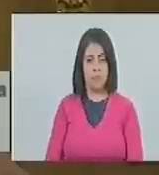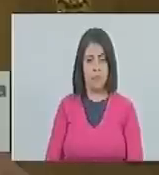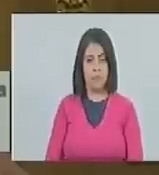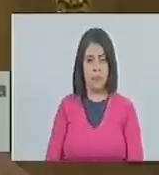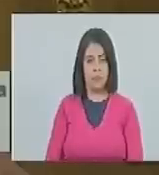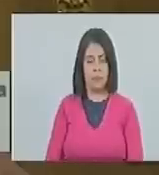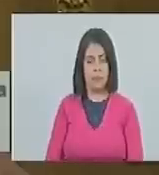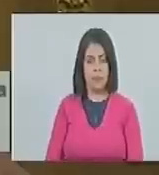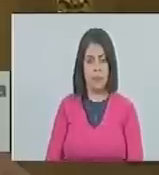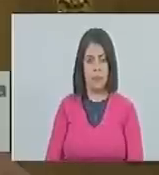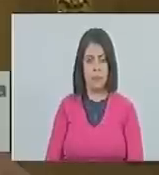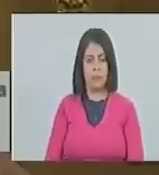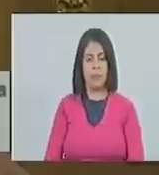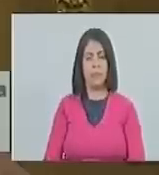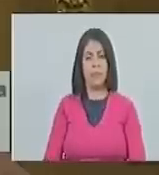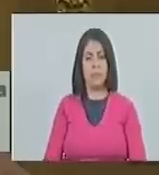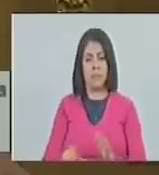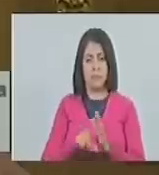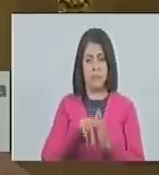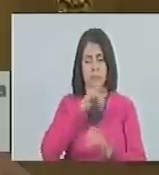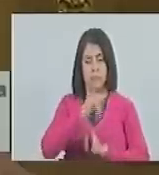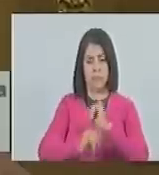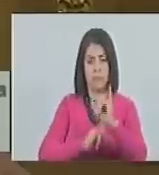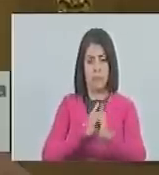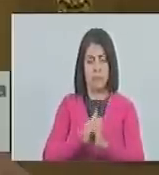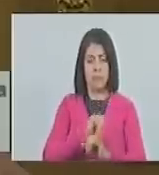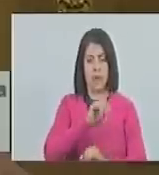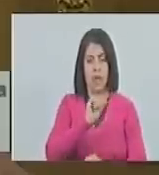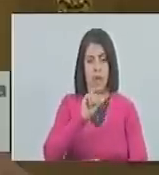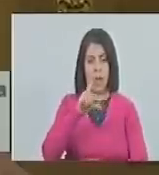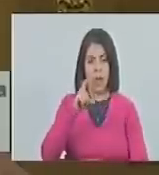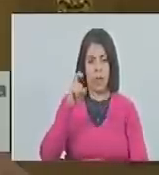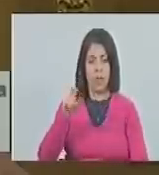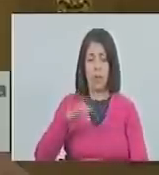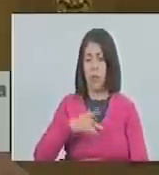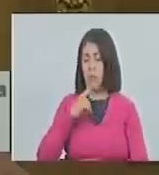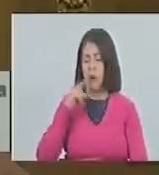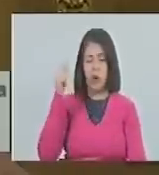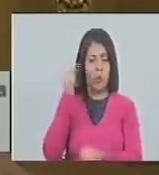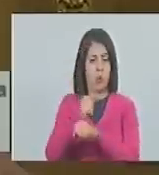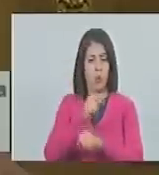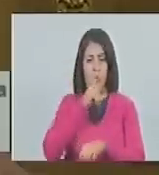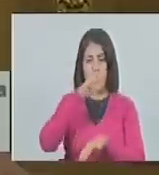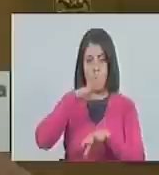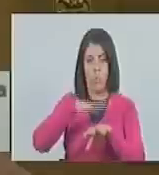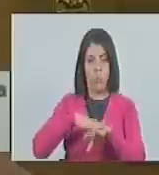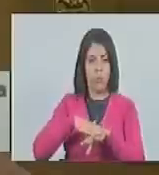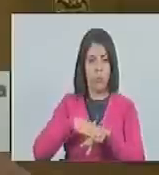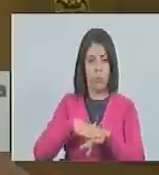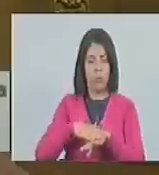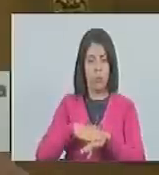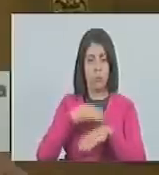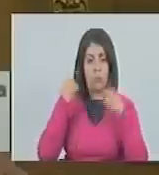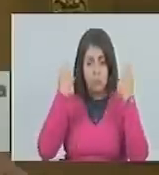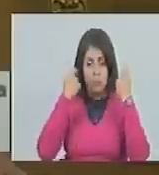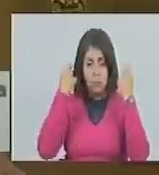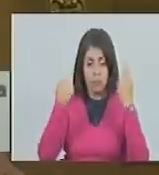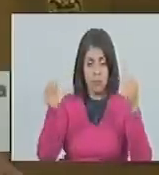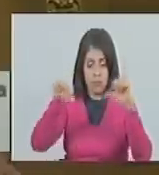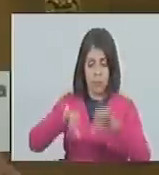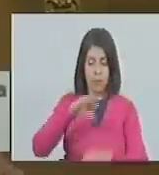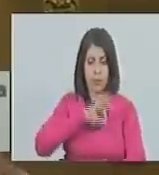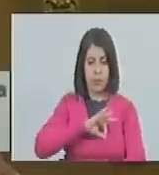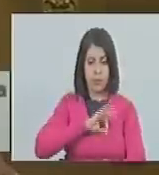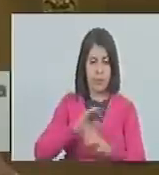se violaron todas las leyes internacionales. Alex Saab ni siquiera puede ser acusado de haberle propiciado un daño a la